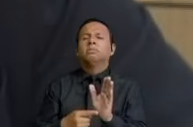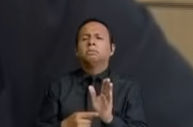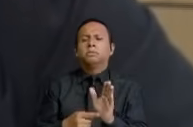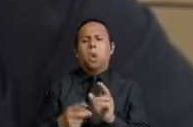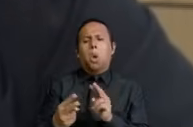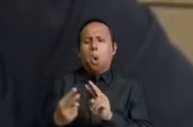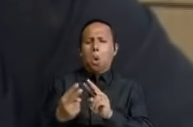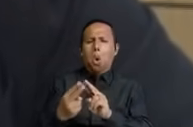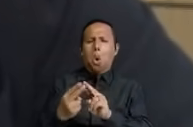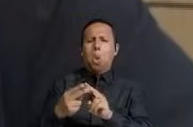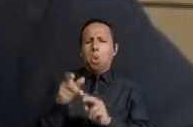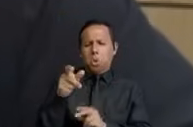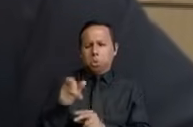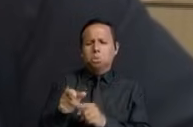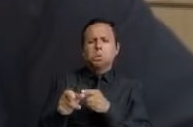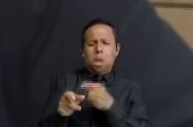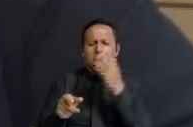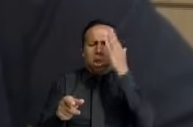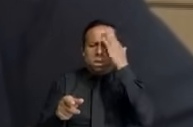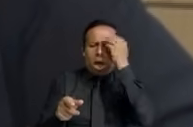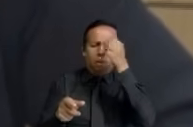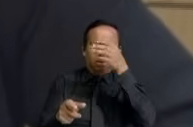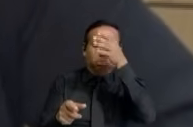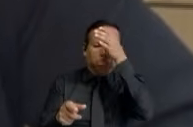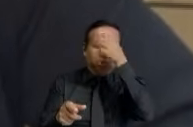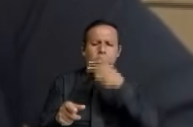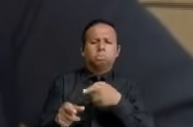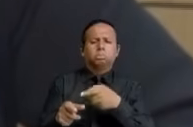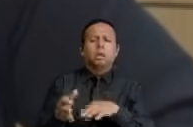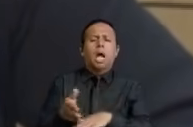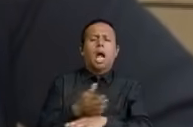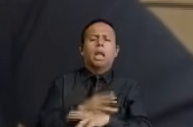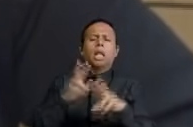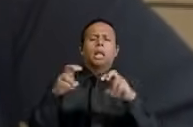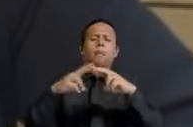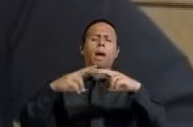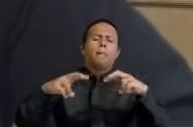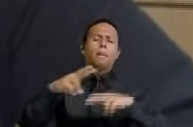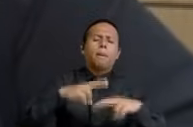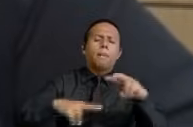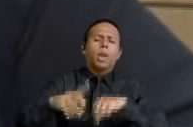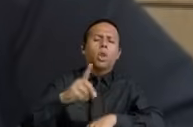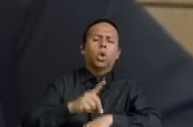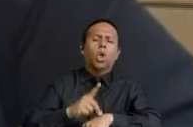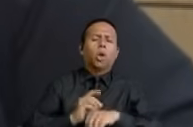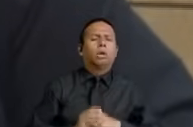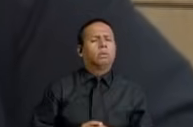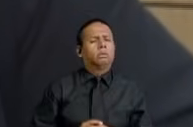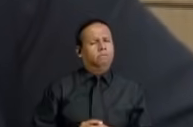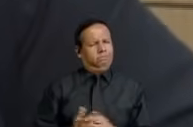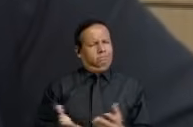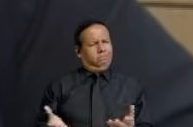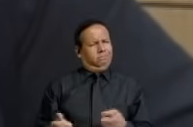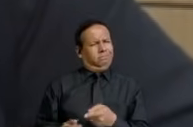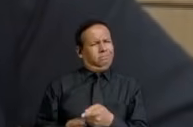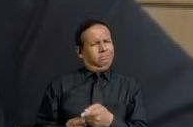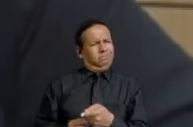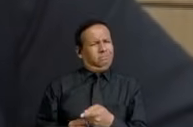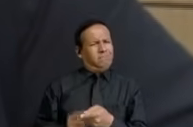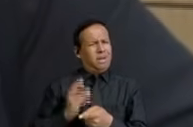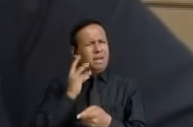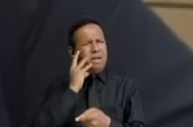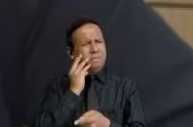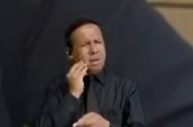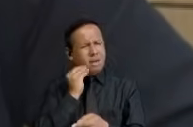le conocen y que tiene conocimientos de una inducción de Medicina legal Esa es la única experiencia que tuvo la médico